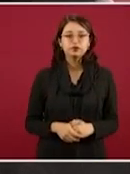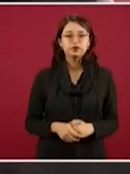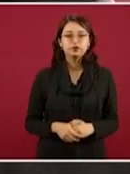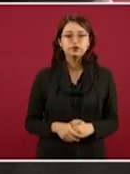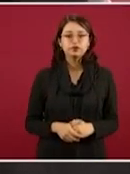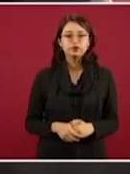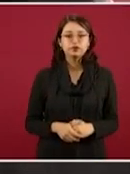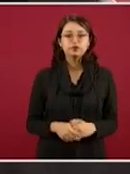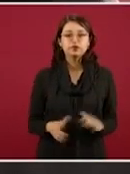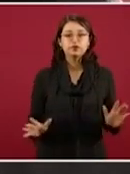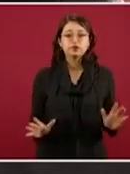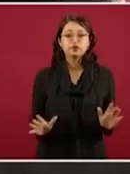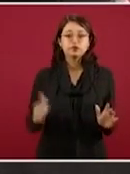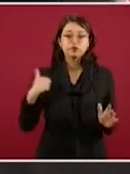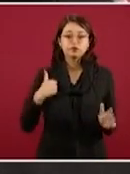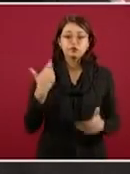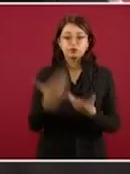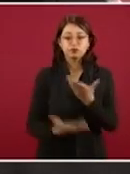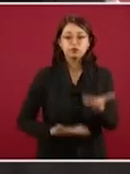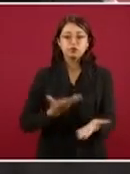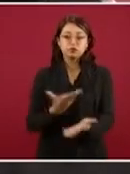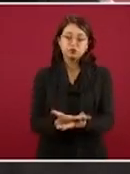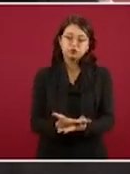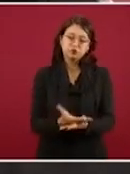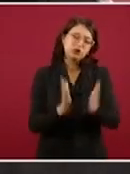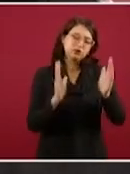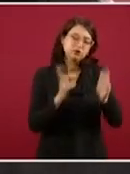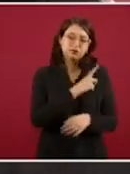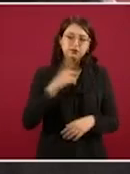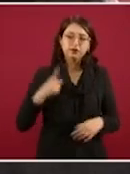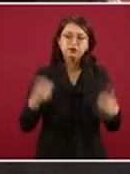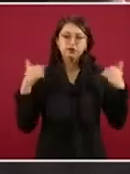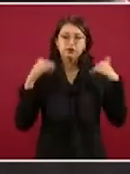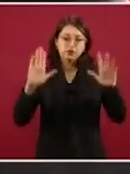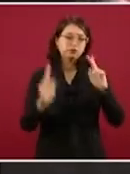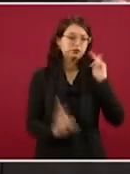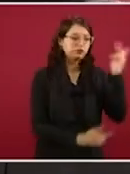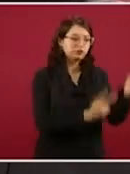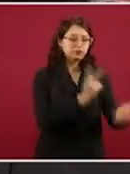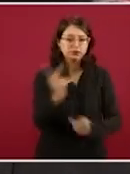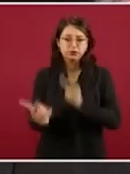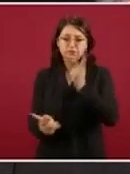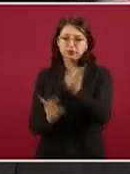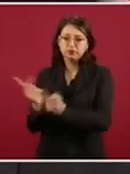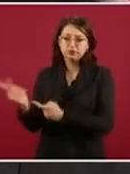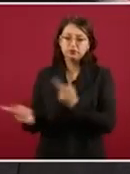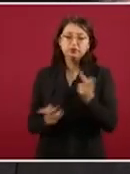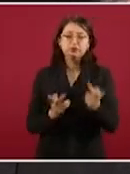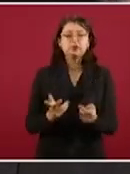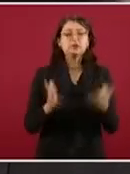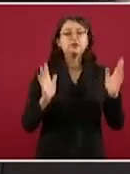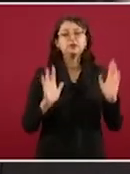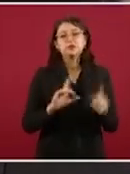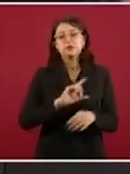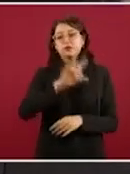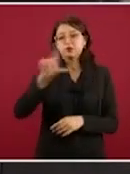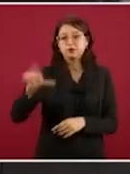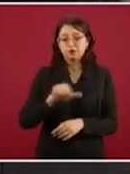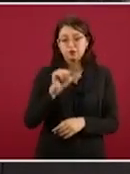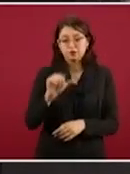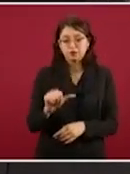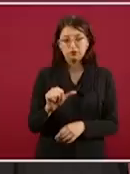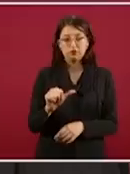lo que proponemos es esta consulta y que con absoluta libertad,